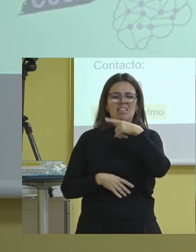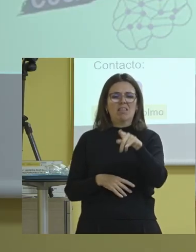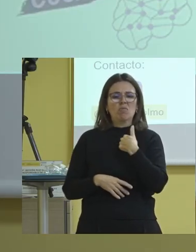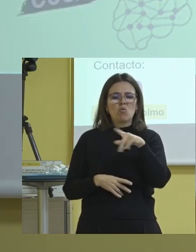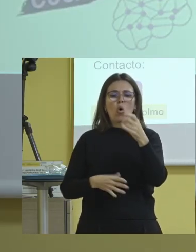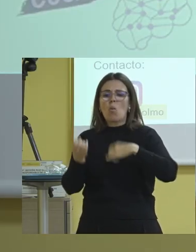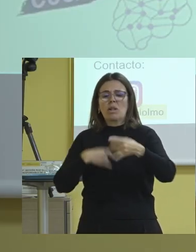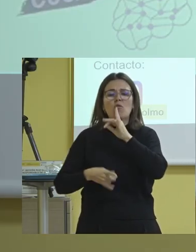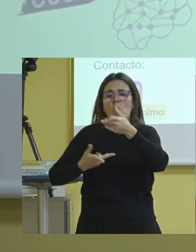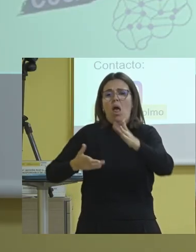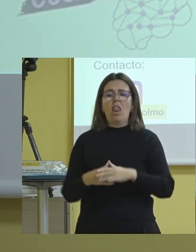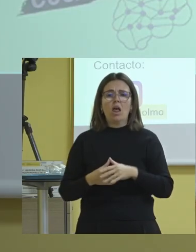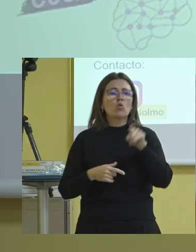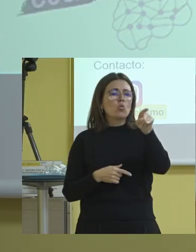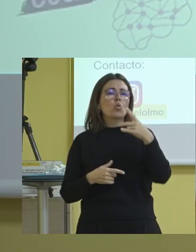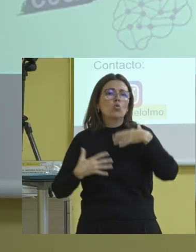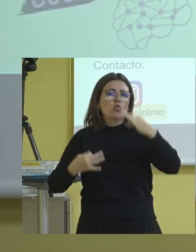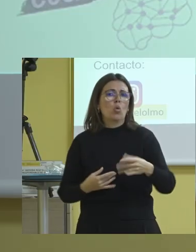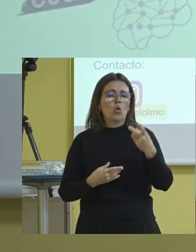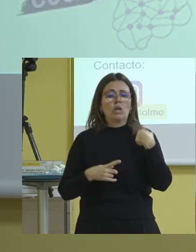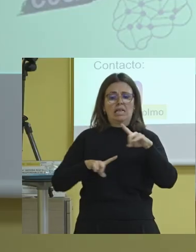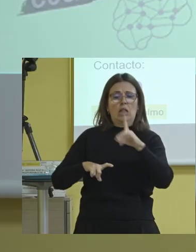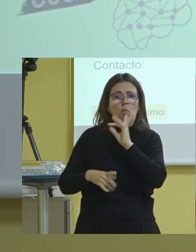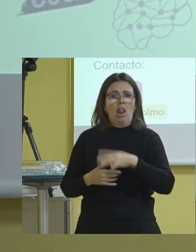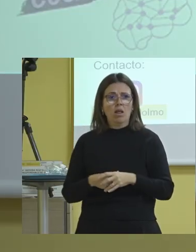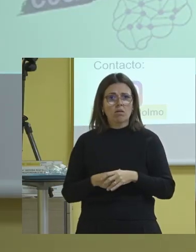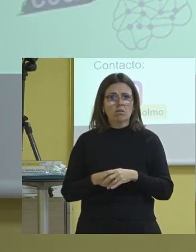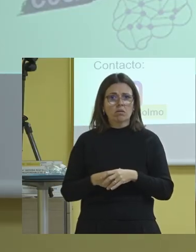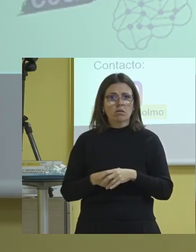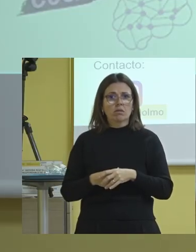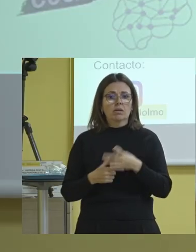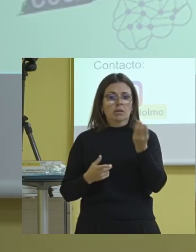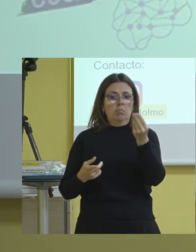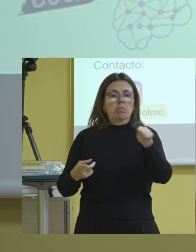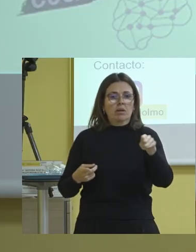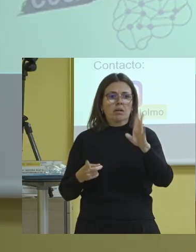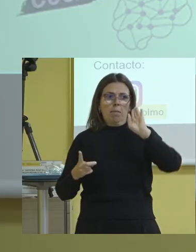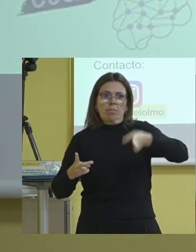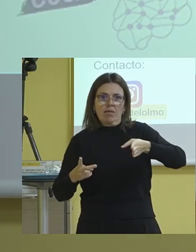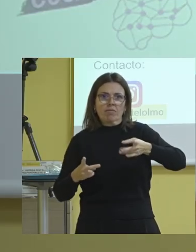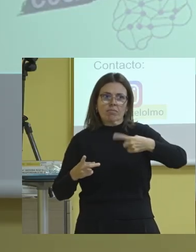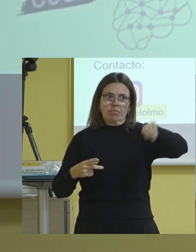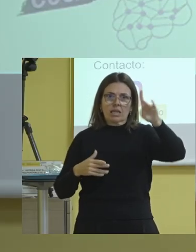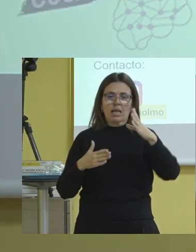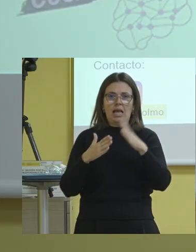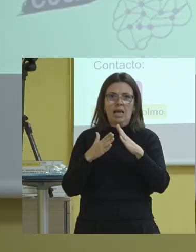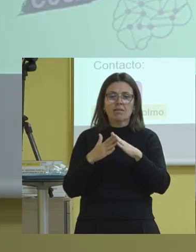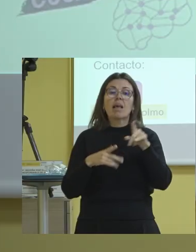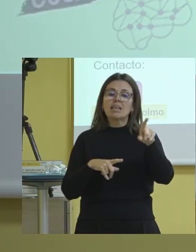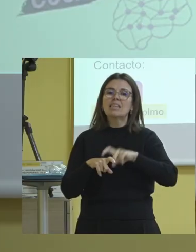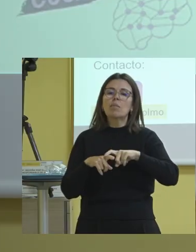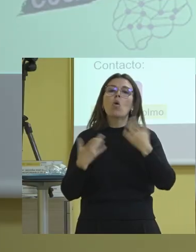hijo tiene mal comportamiento y tú seguramente le estás enseñando mal. Esa pequeña losita que le pegas al padre se lleva para la casa. Y eso se basa en un tipo